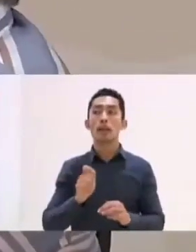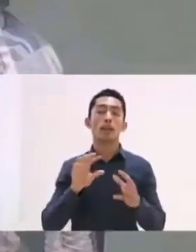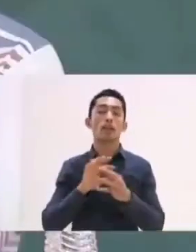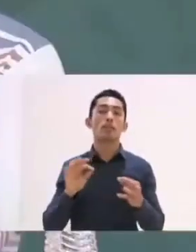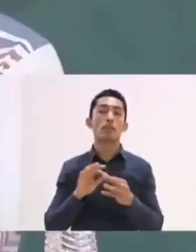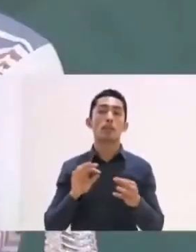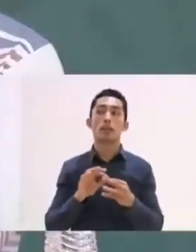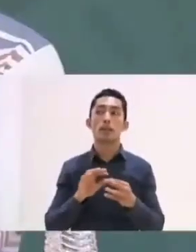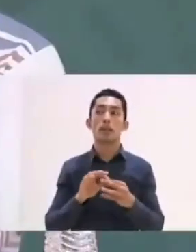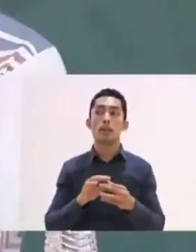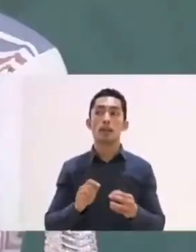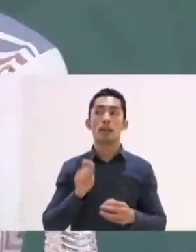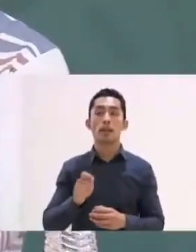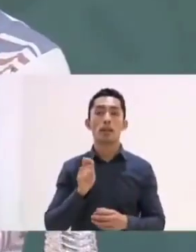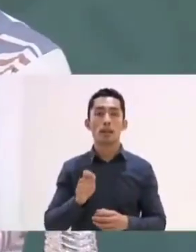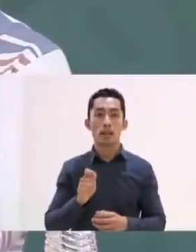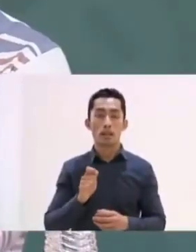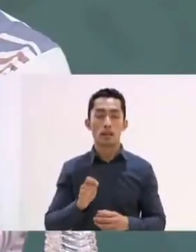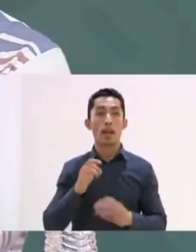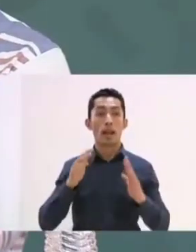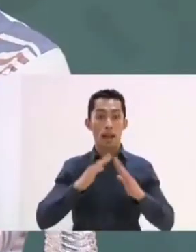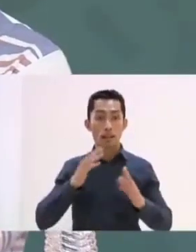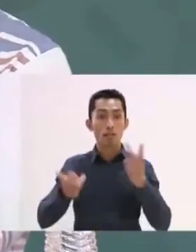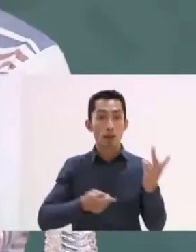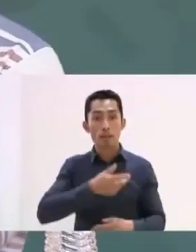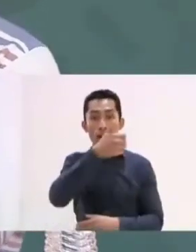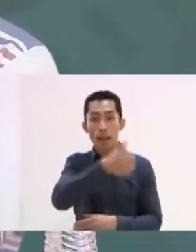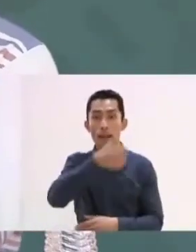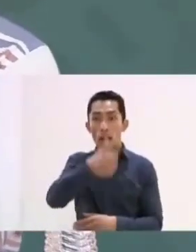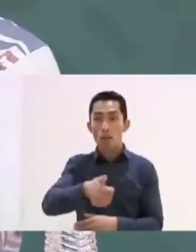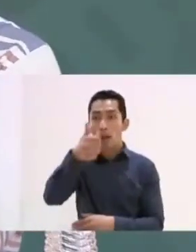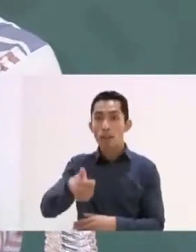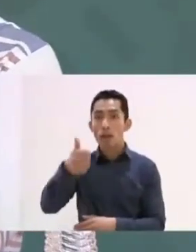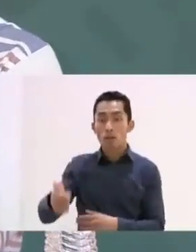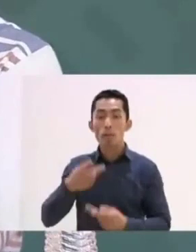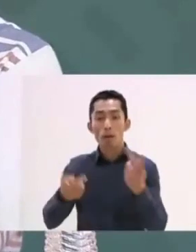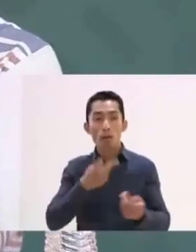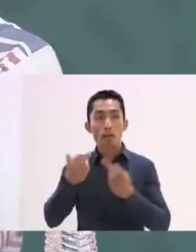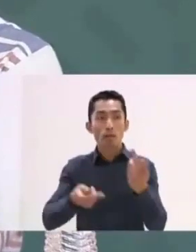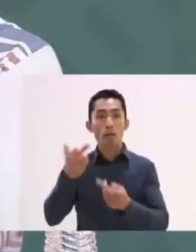decir que con el censo se entrega de manera directa y